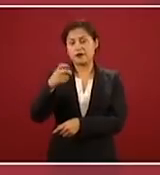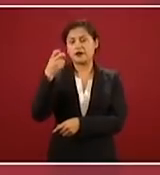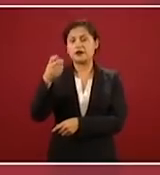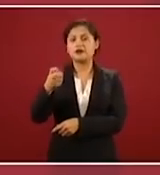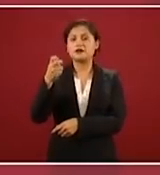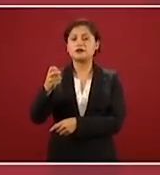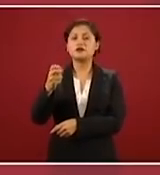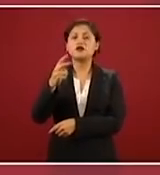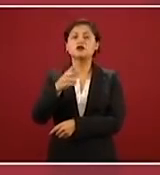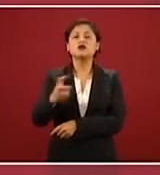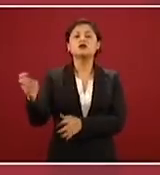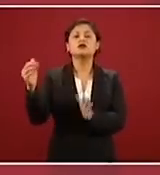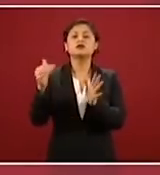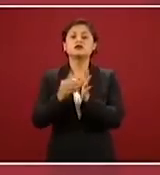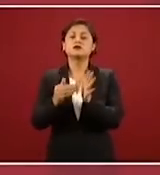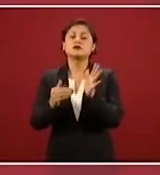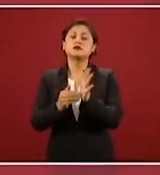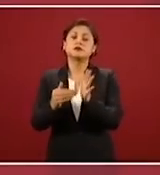pesos.